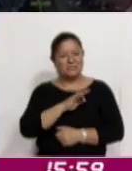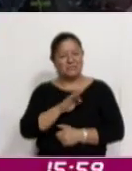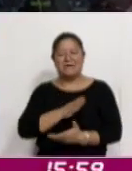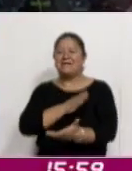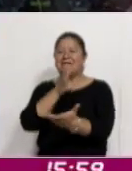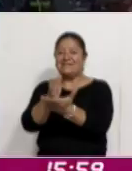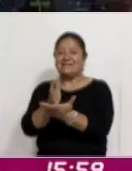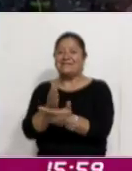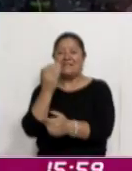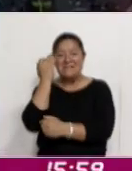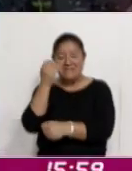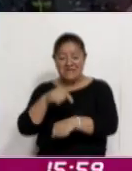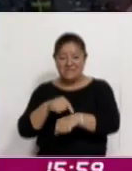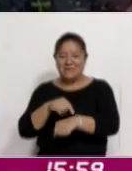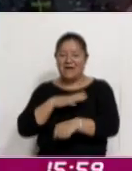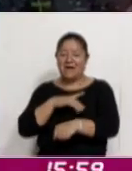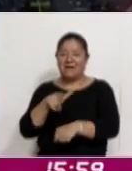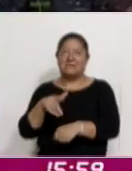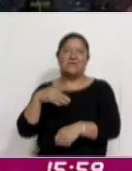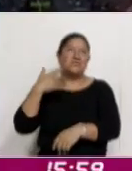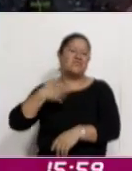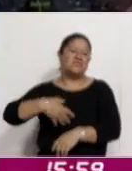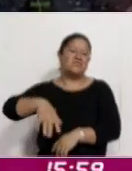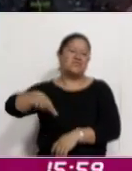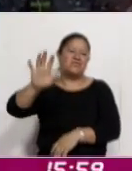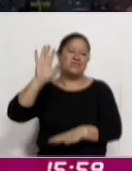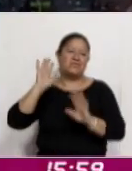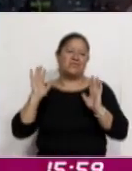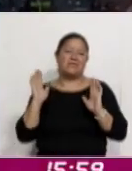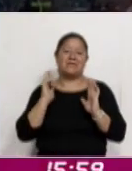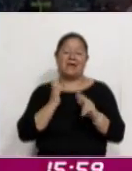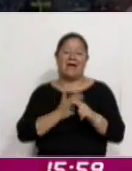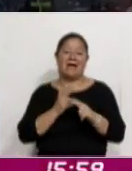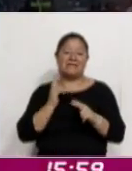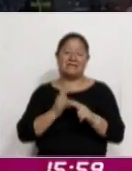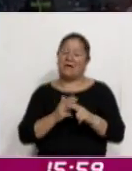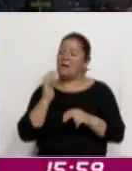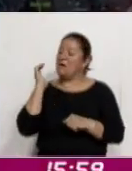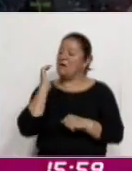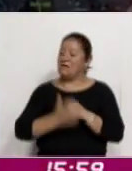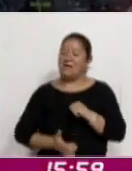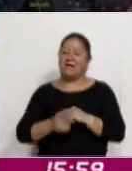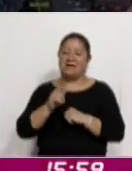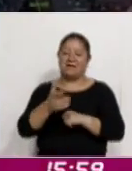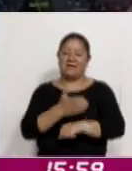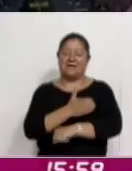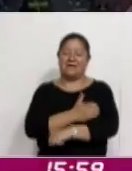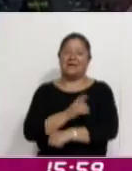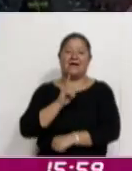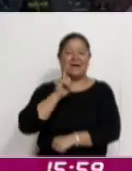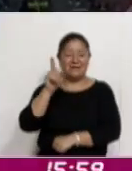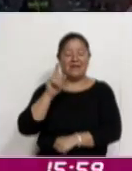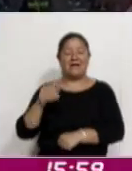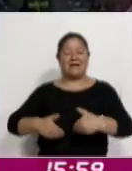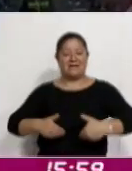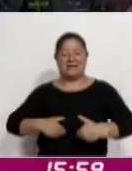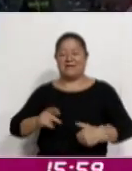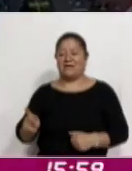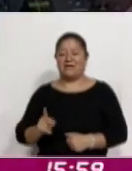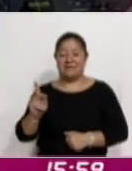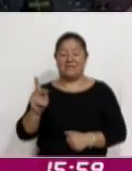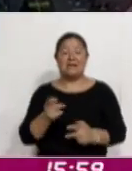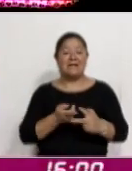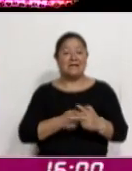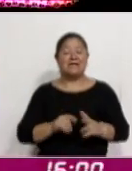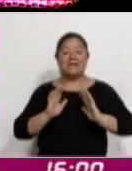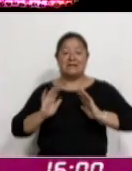asistir. Esto no tiene fin, ahora sí que hasta terminar, usted podrá acompañarnos allá en el Teatro del Pueblo. Ya inició el primer